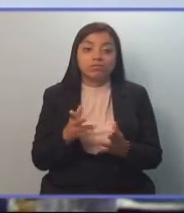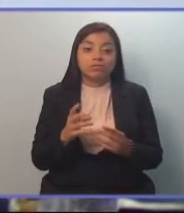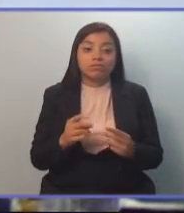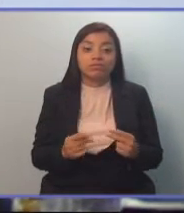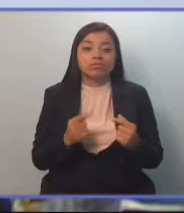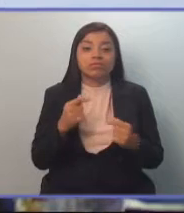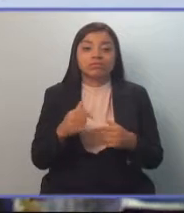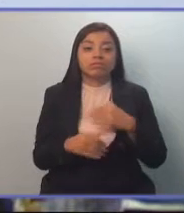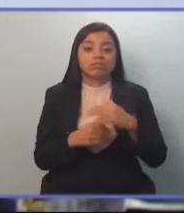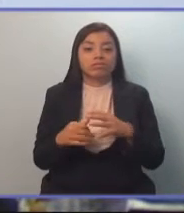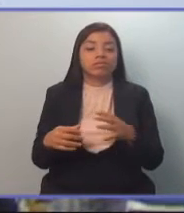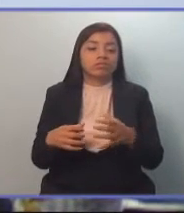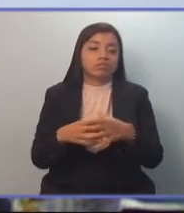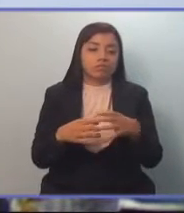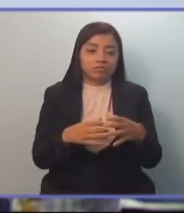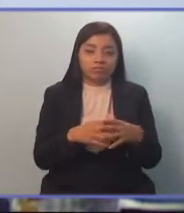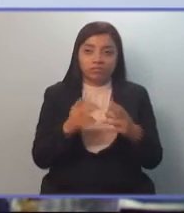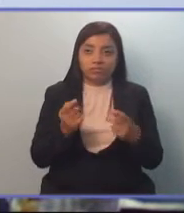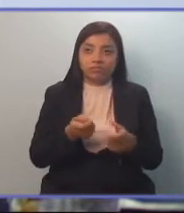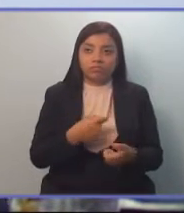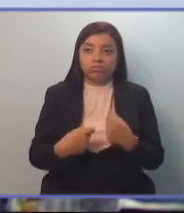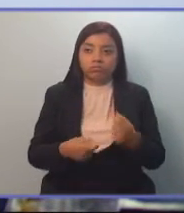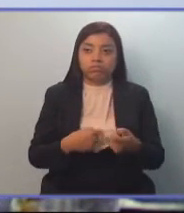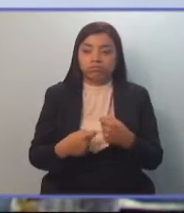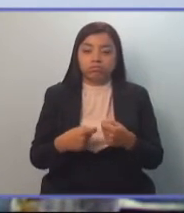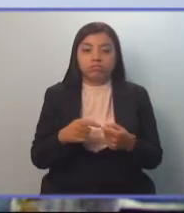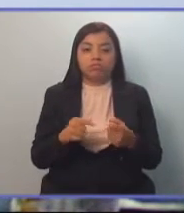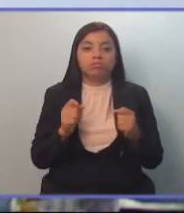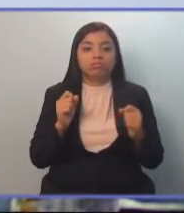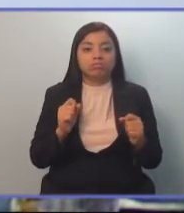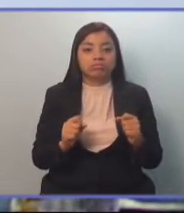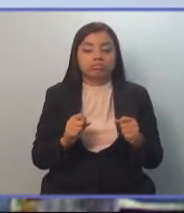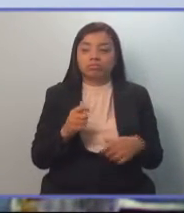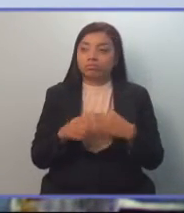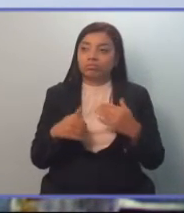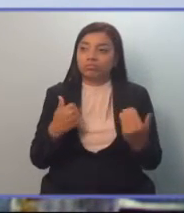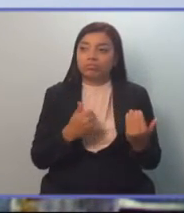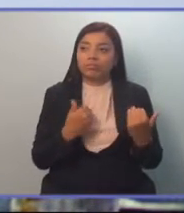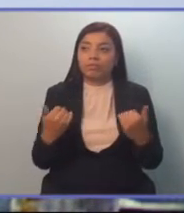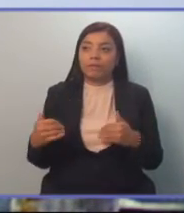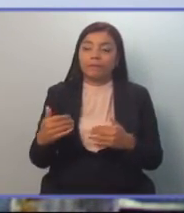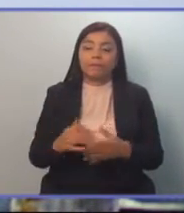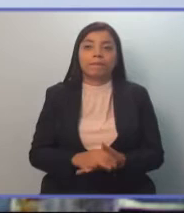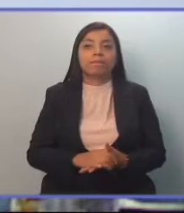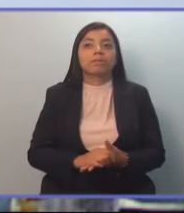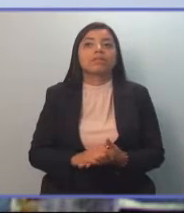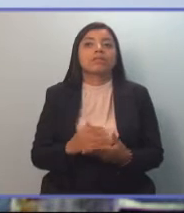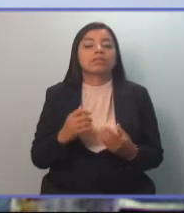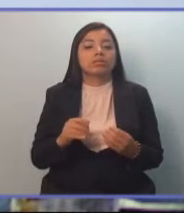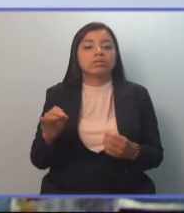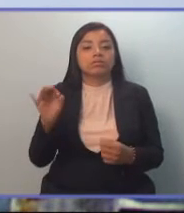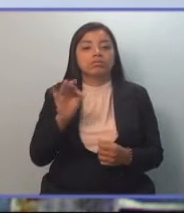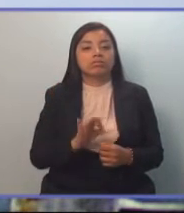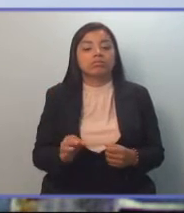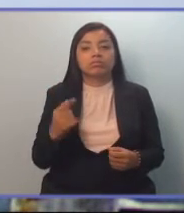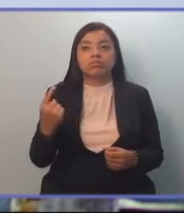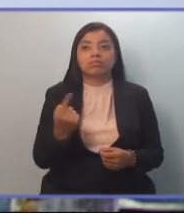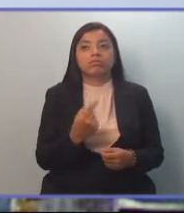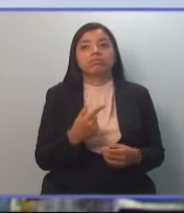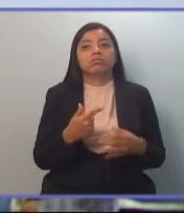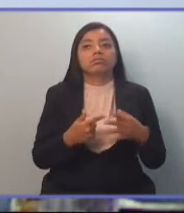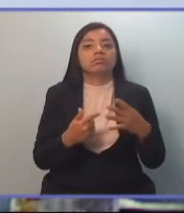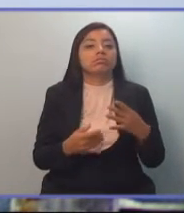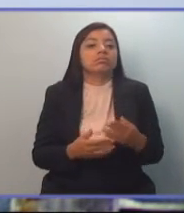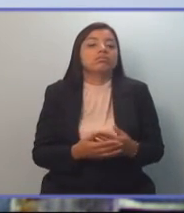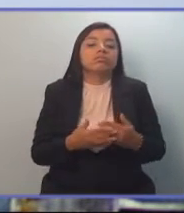sector dedicado a la pirotecnia nacional dinamice su actividad, potencie su acceso a permisos y licencias